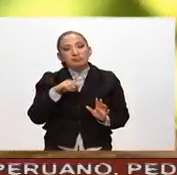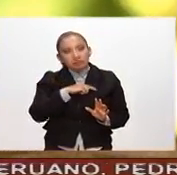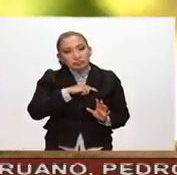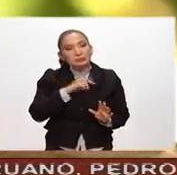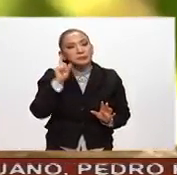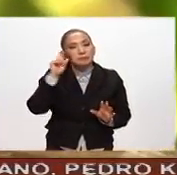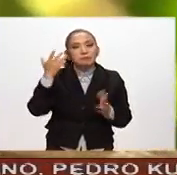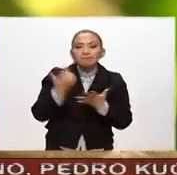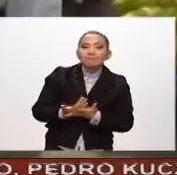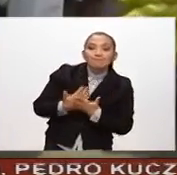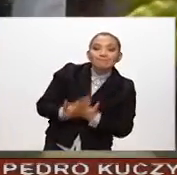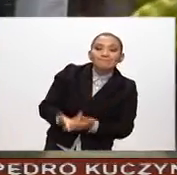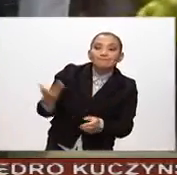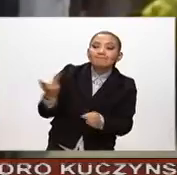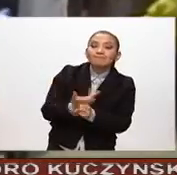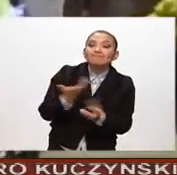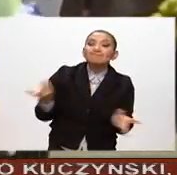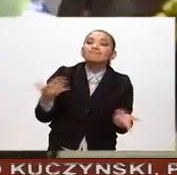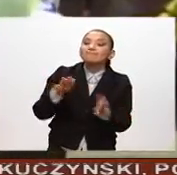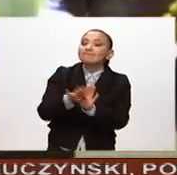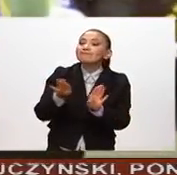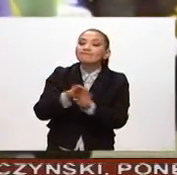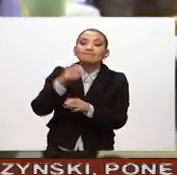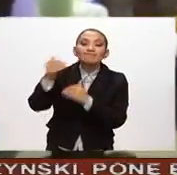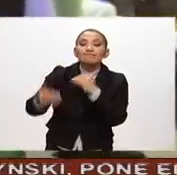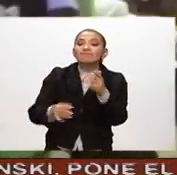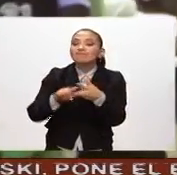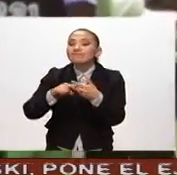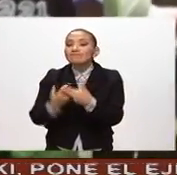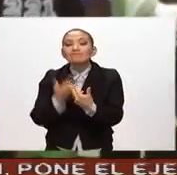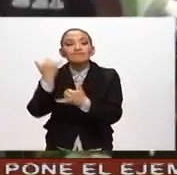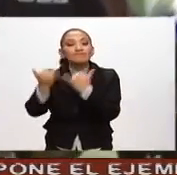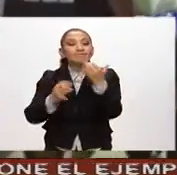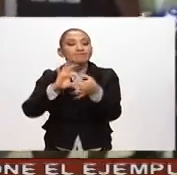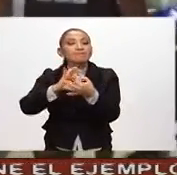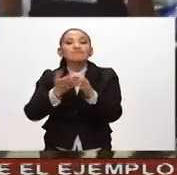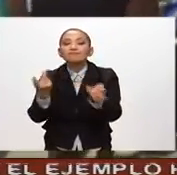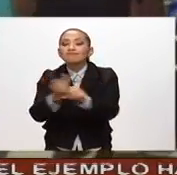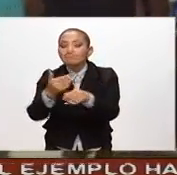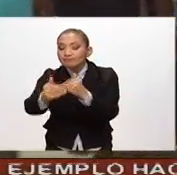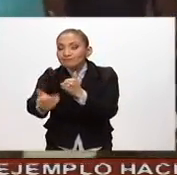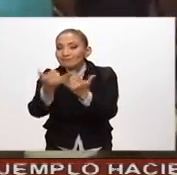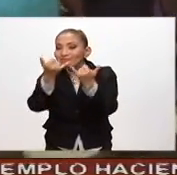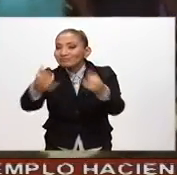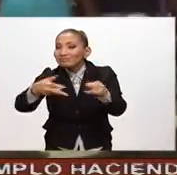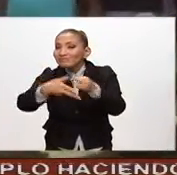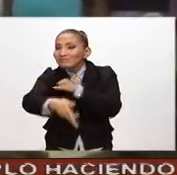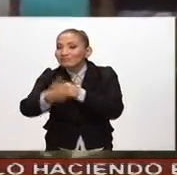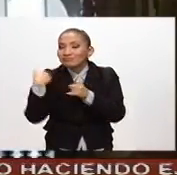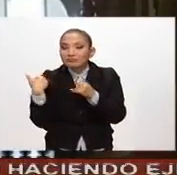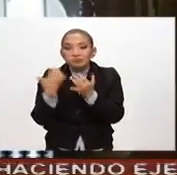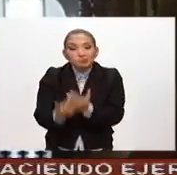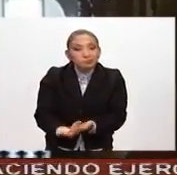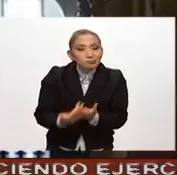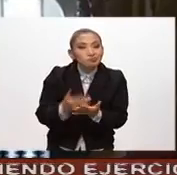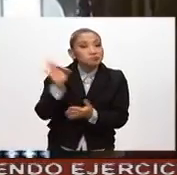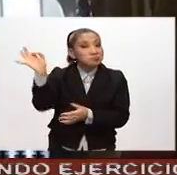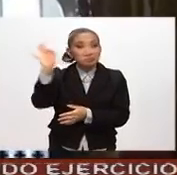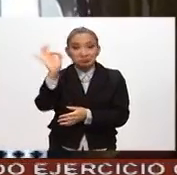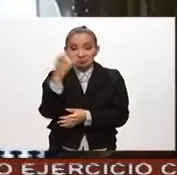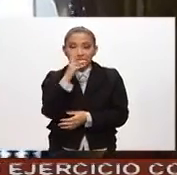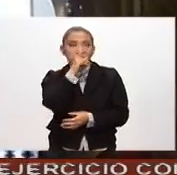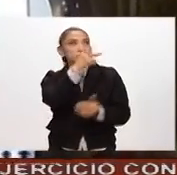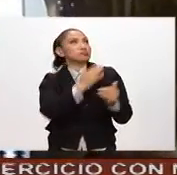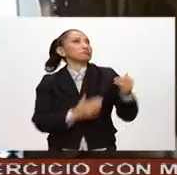la expectativa de ver finalmente cómo inician los Juegos hoy, cómo va a salir la ceremonia de apertura, y esperando que, si no son los